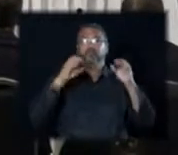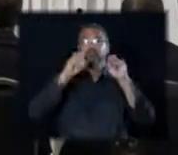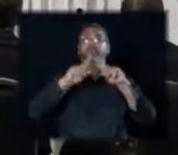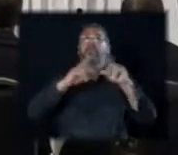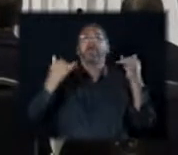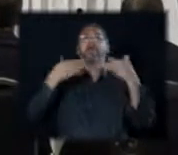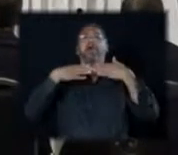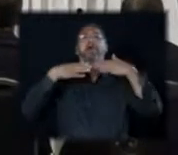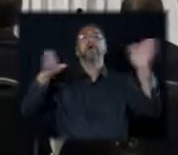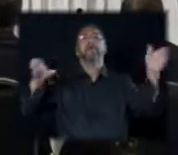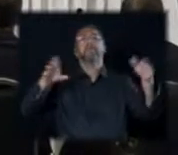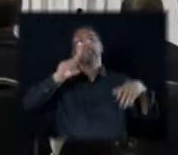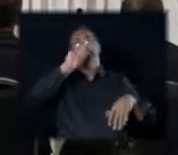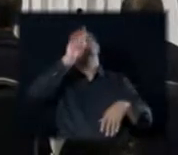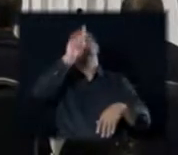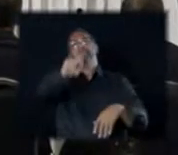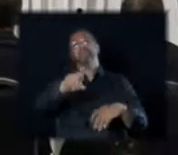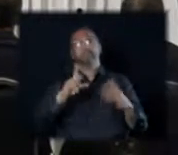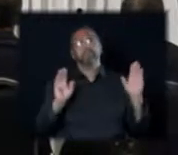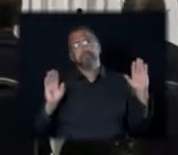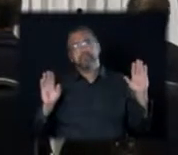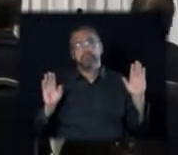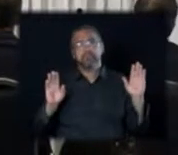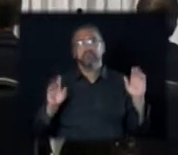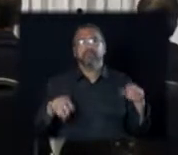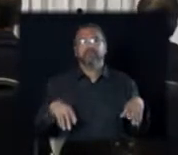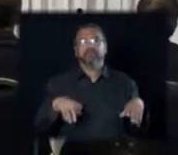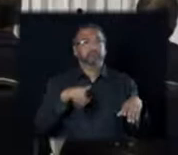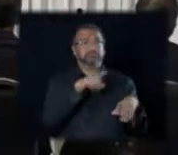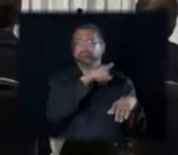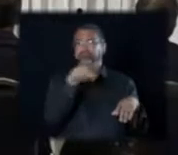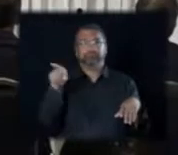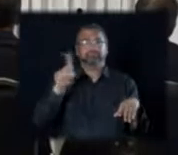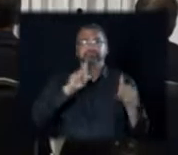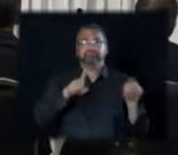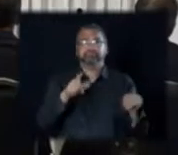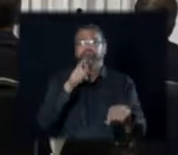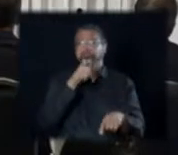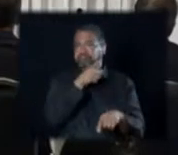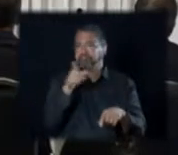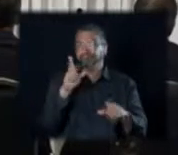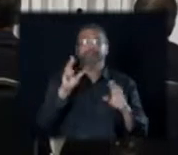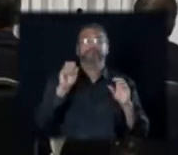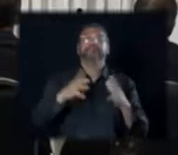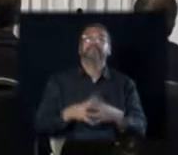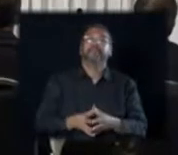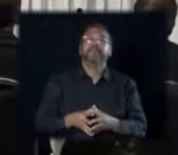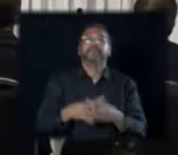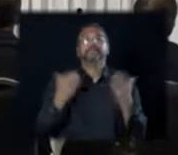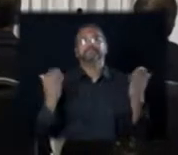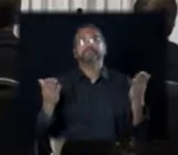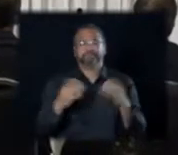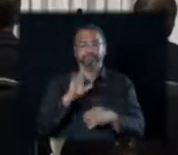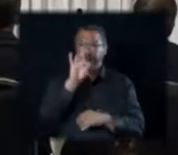cabo en ese sentido. Solamente tengo una pregunta en ese sentido y me gustaría que alguien del panel la